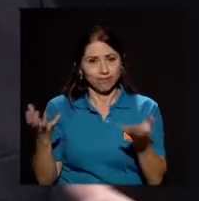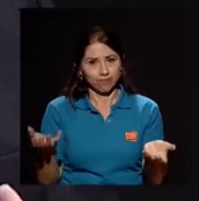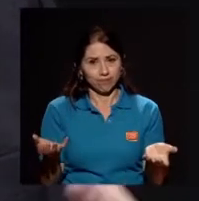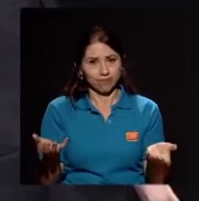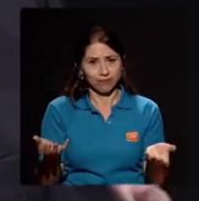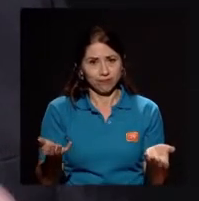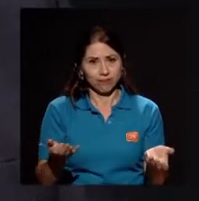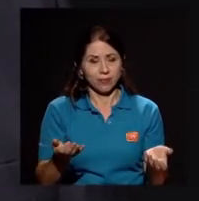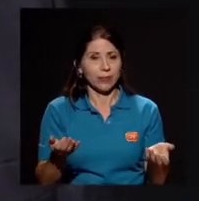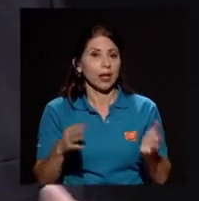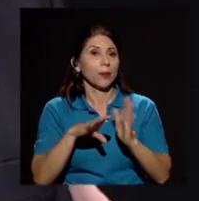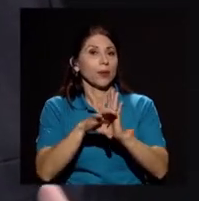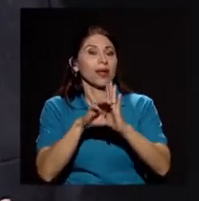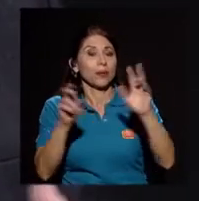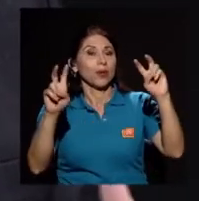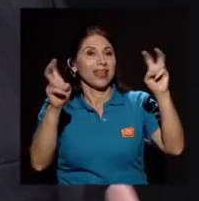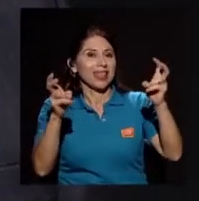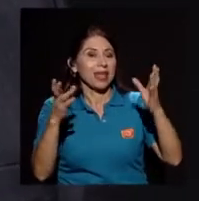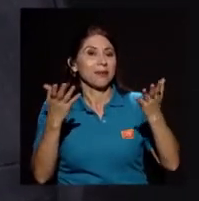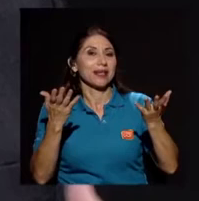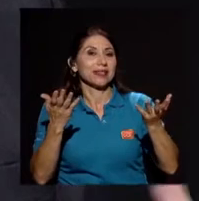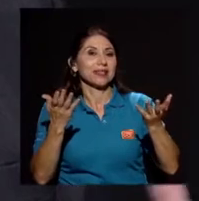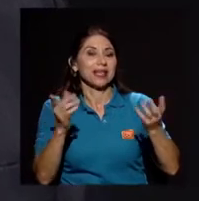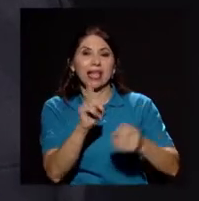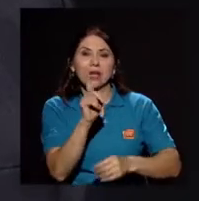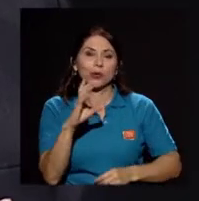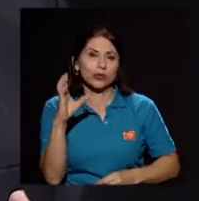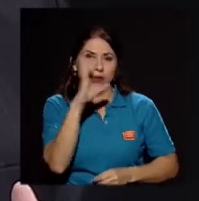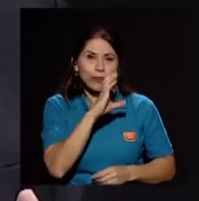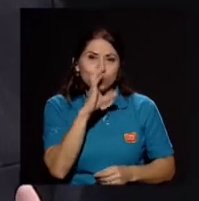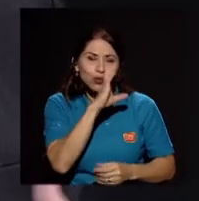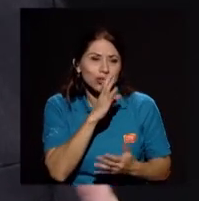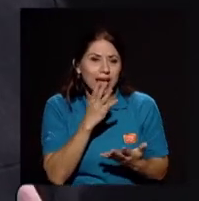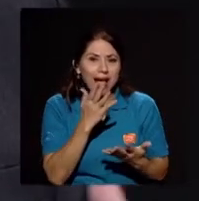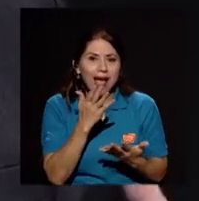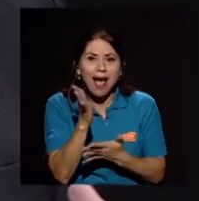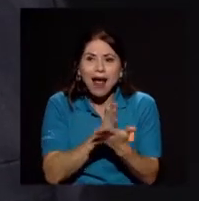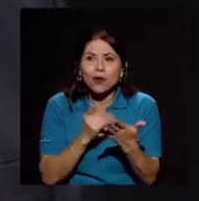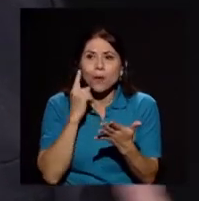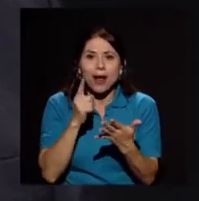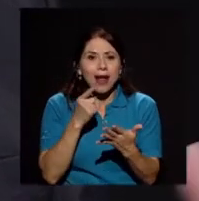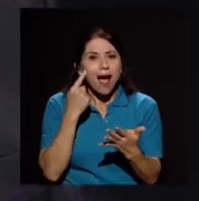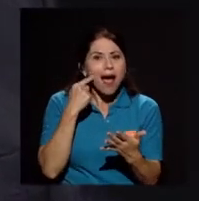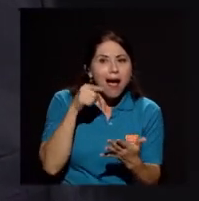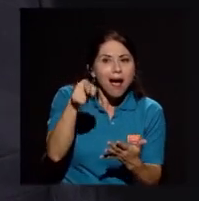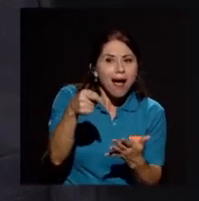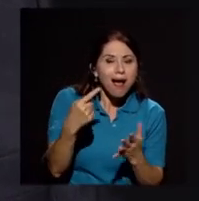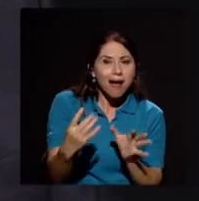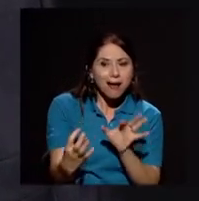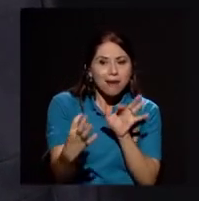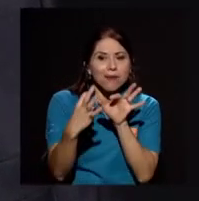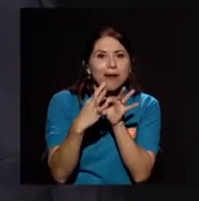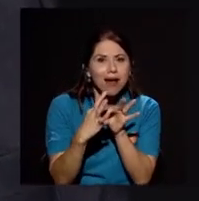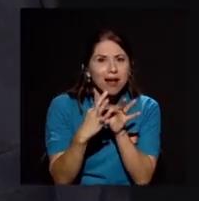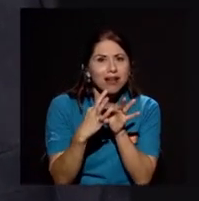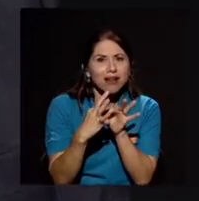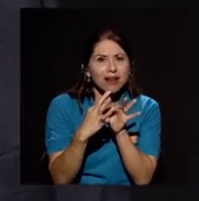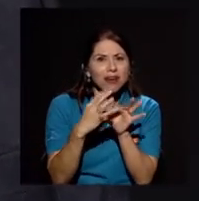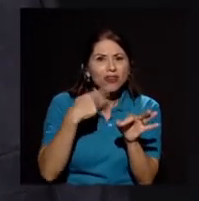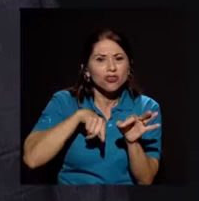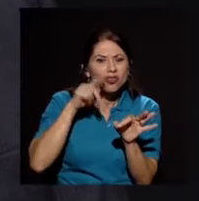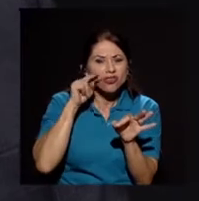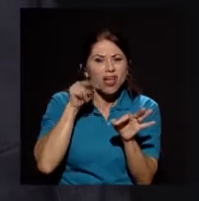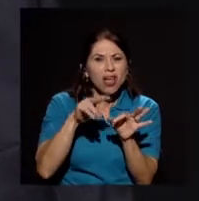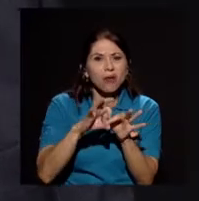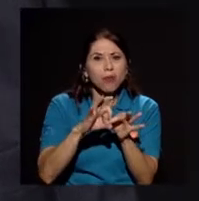hay temas por ejemplo en donde en lugar de buscar los elementos que unen que nos unen más dignos buscamos más espacios que nos desunen y